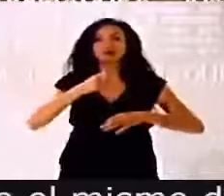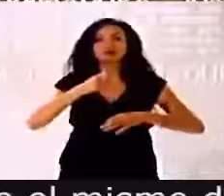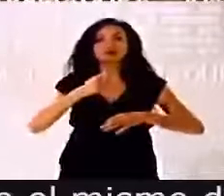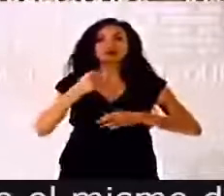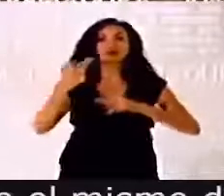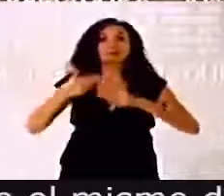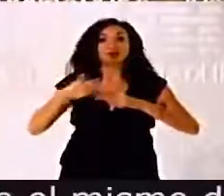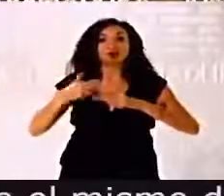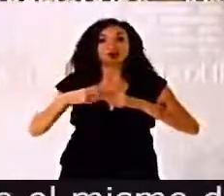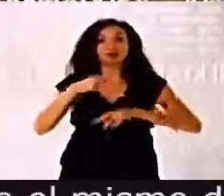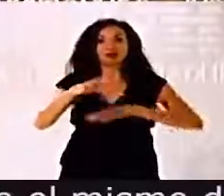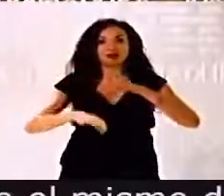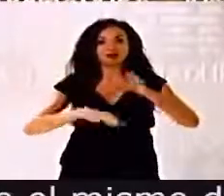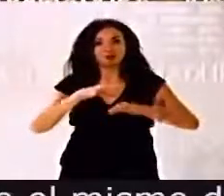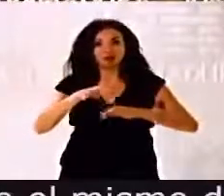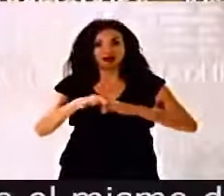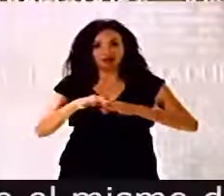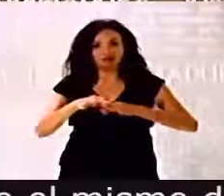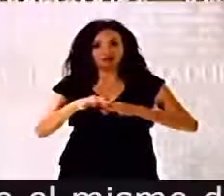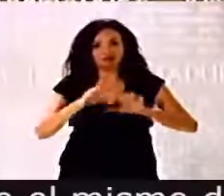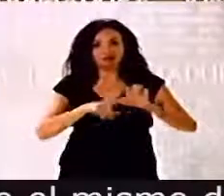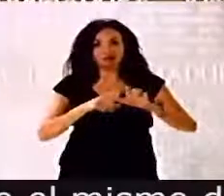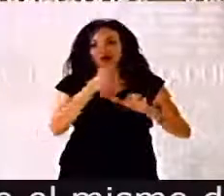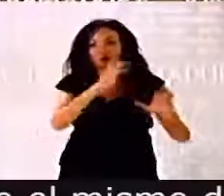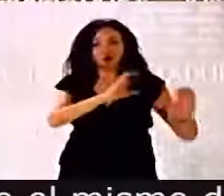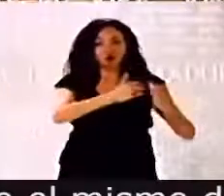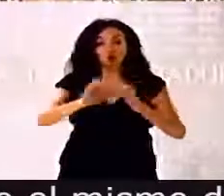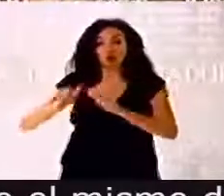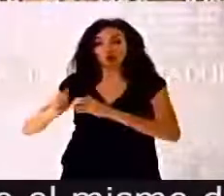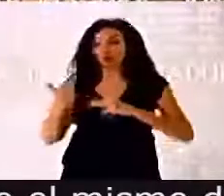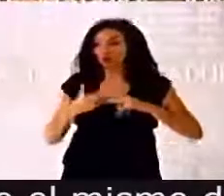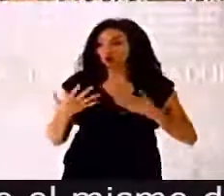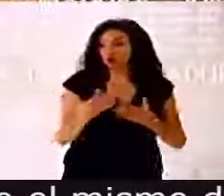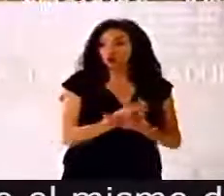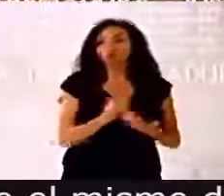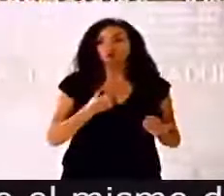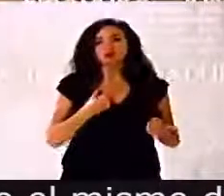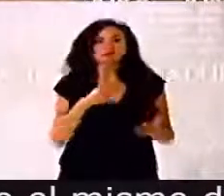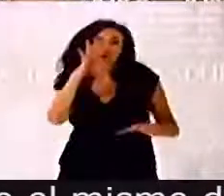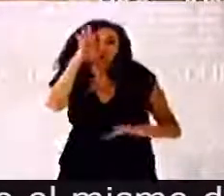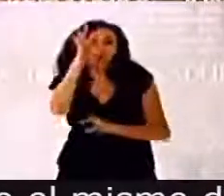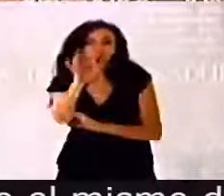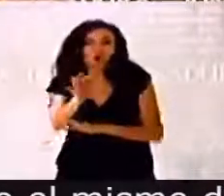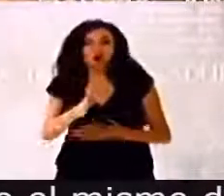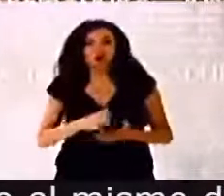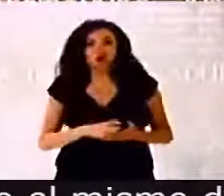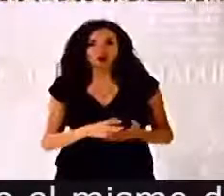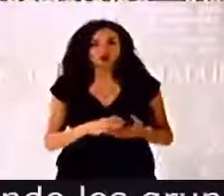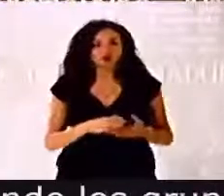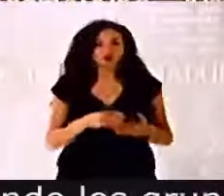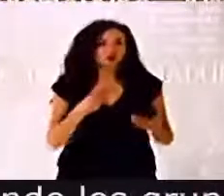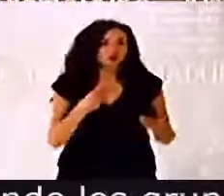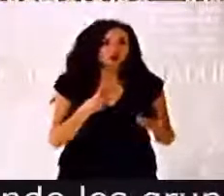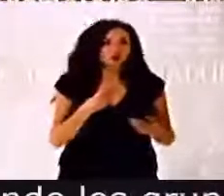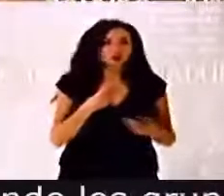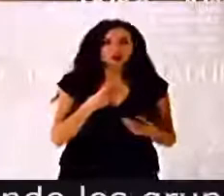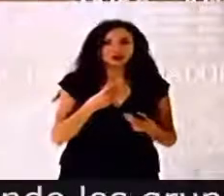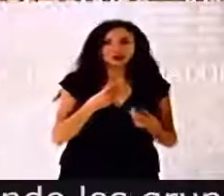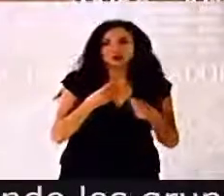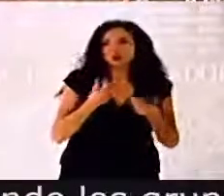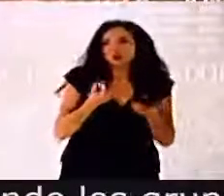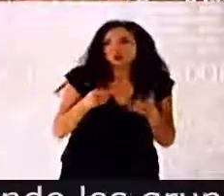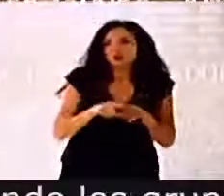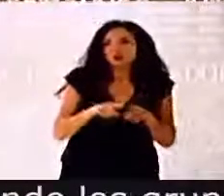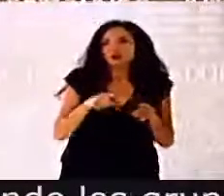de Extremadura, donde todos los grupos políticos, como parece razonable, y hubiera hecho lo mismo el PSOE si no gobernara esta región, solicitan